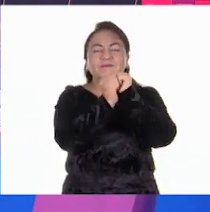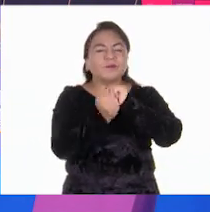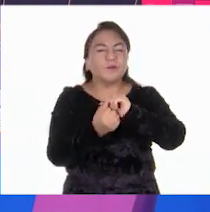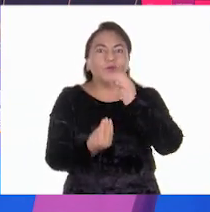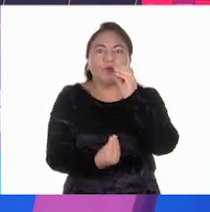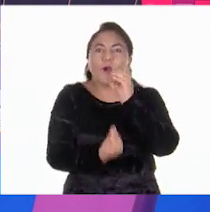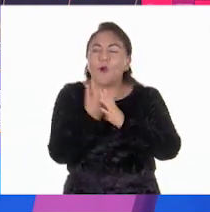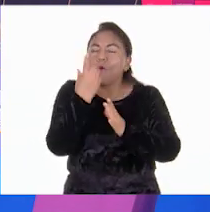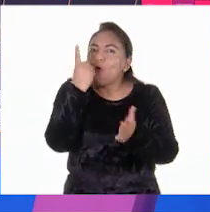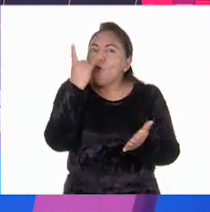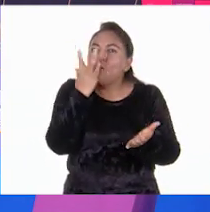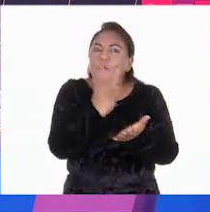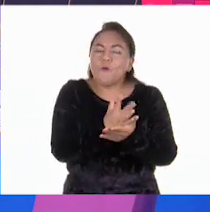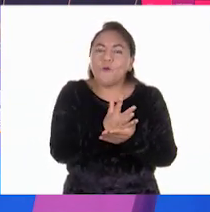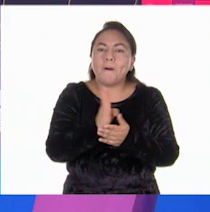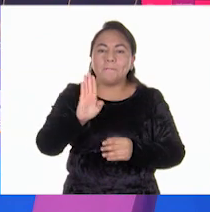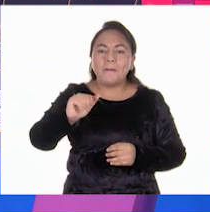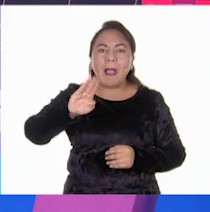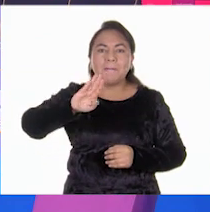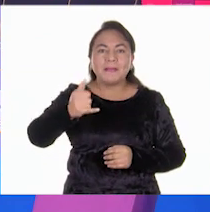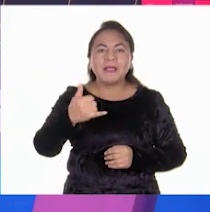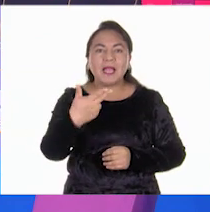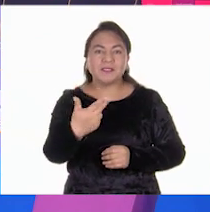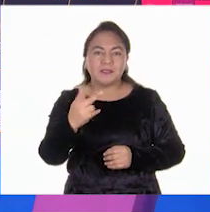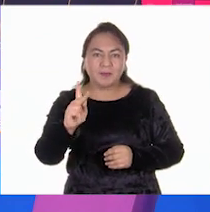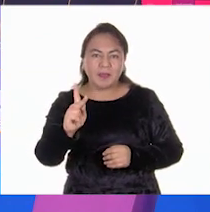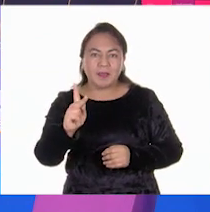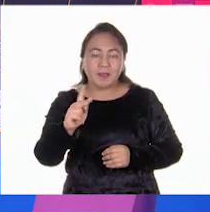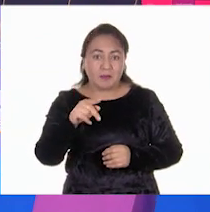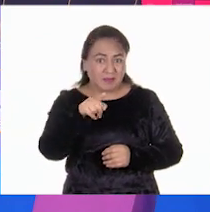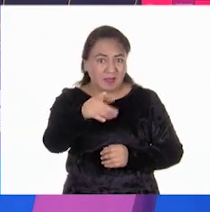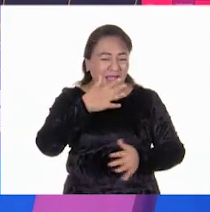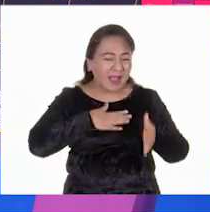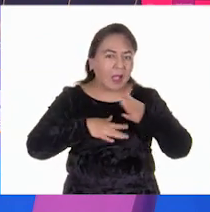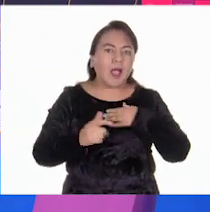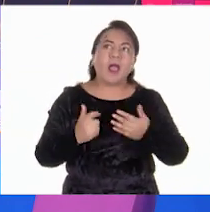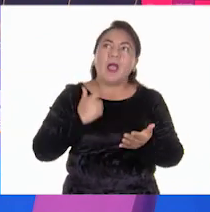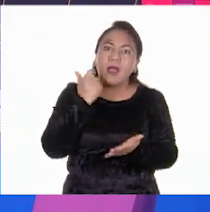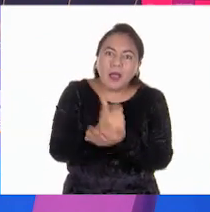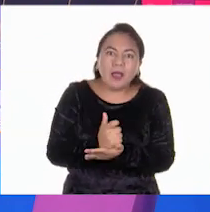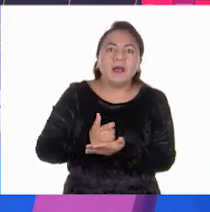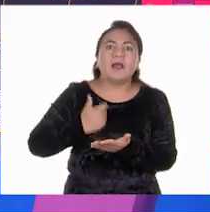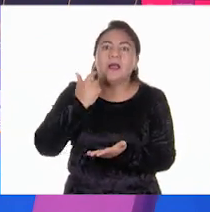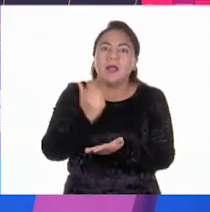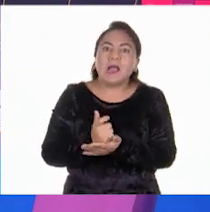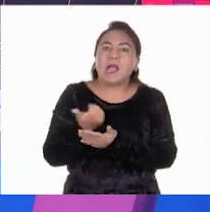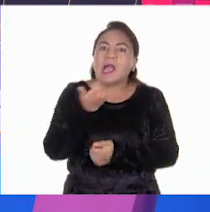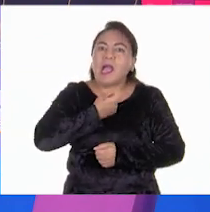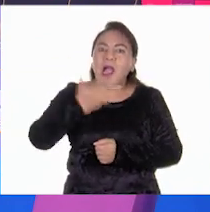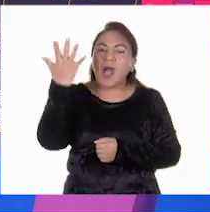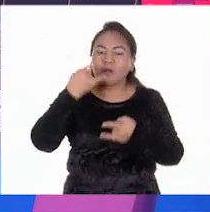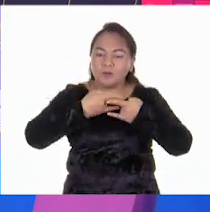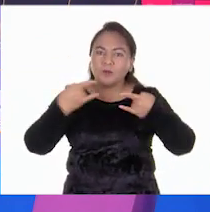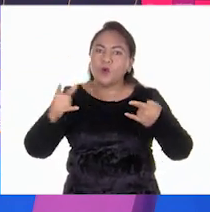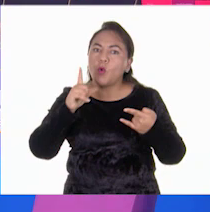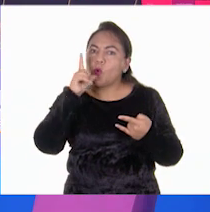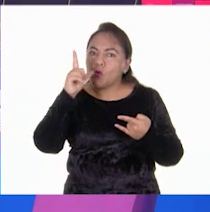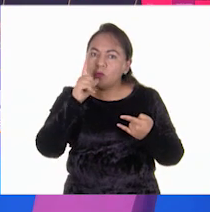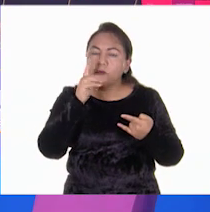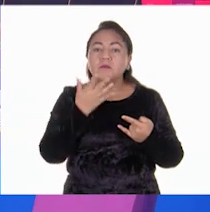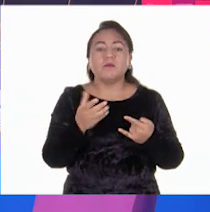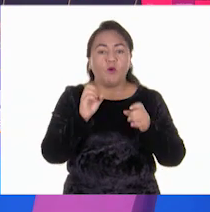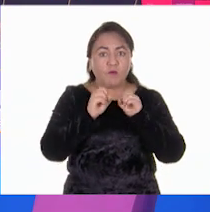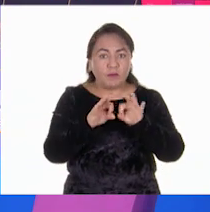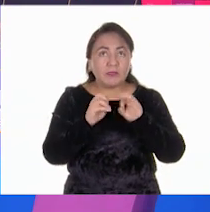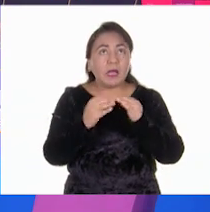el revolucionario Baby HP. ¿Ya está cansado de pagar elevados recibos de luz? ¿La oficina en casa